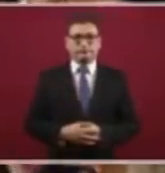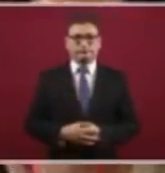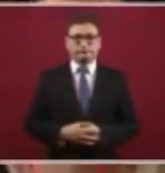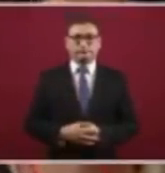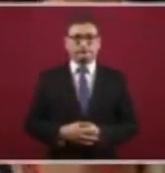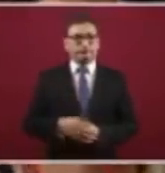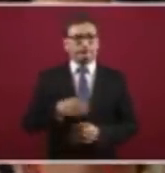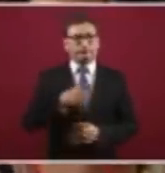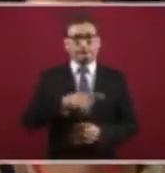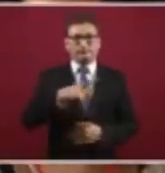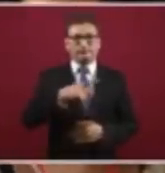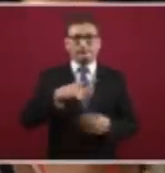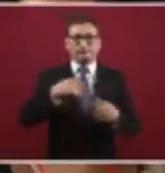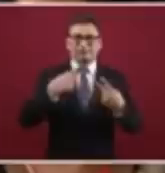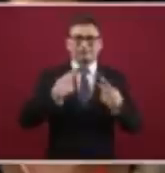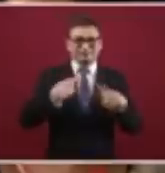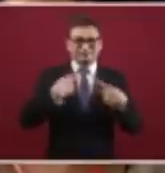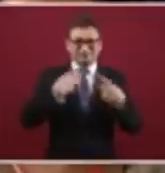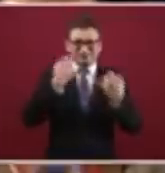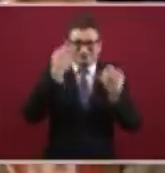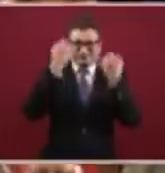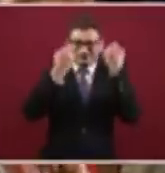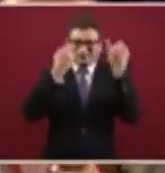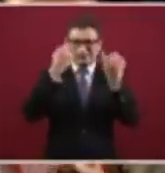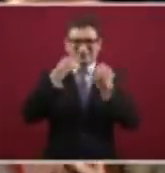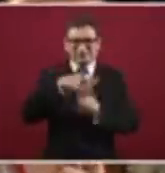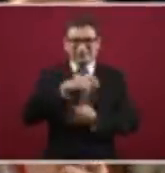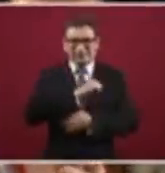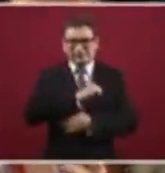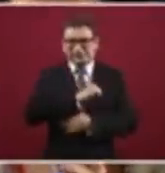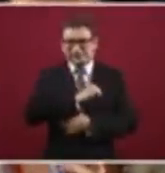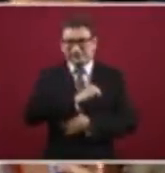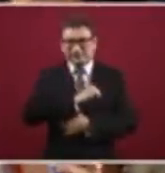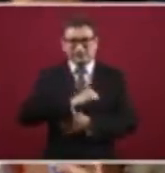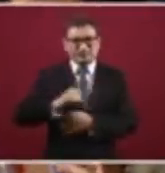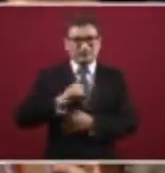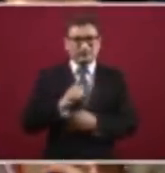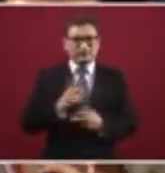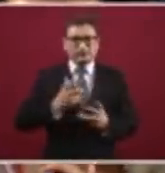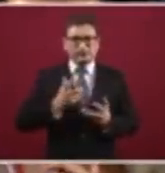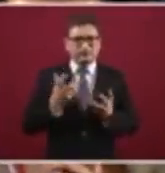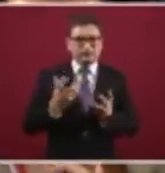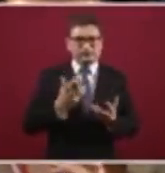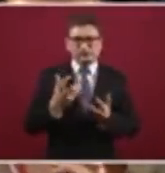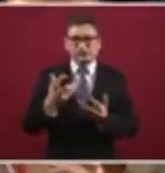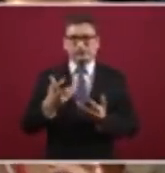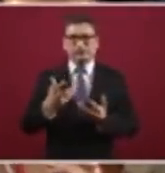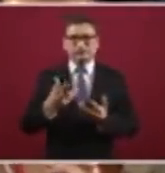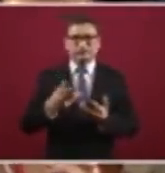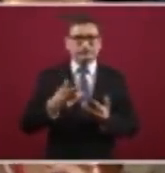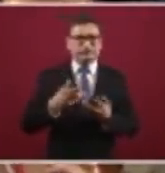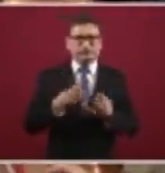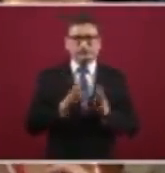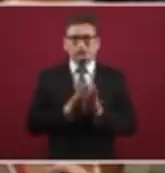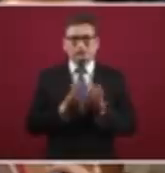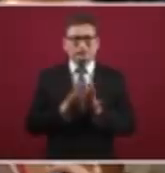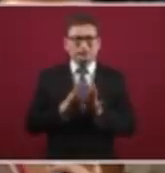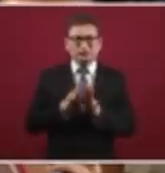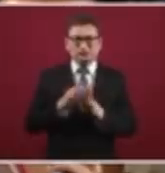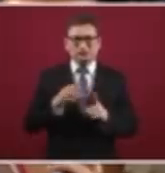mentes de una maldad y terrible pueden conjugarse como parte de esto todo un nudo gordiano